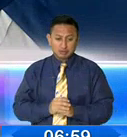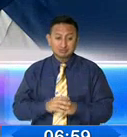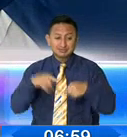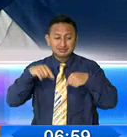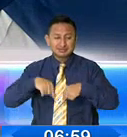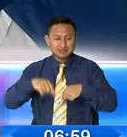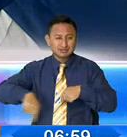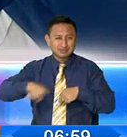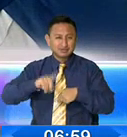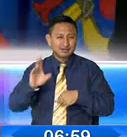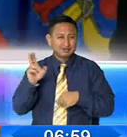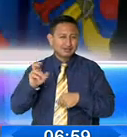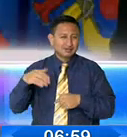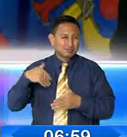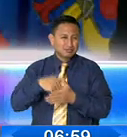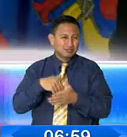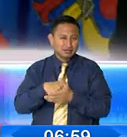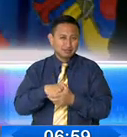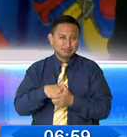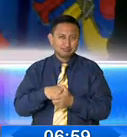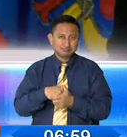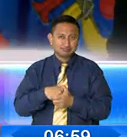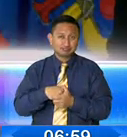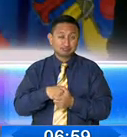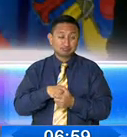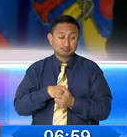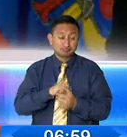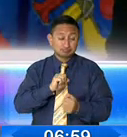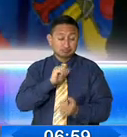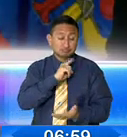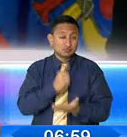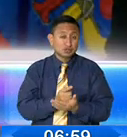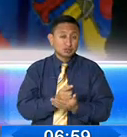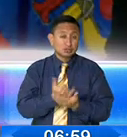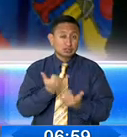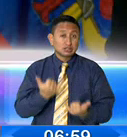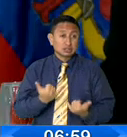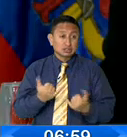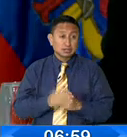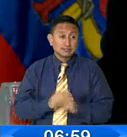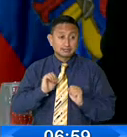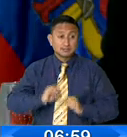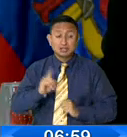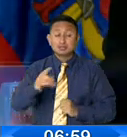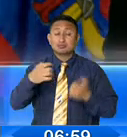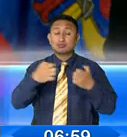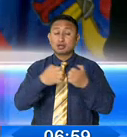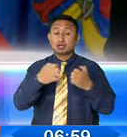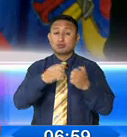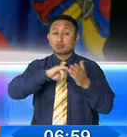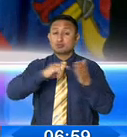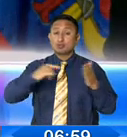que cuentan. Lo que es verdad es que tenemos que preocuparnos nosotros de todo lo que es el equipamiento